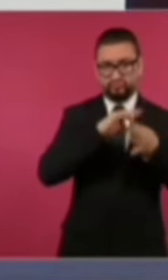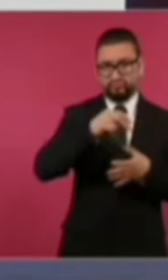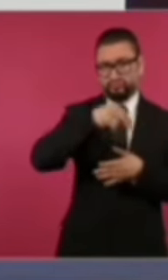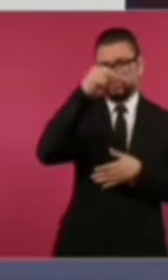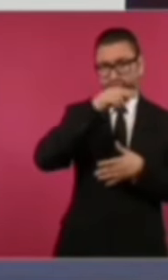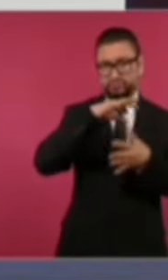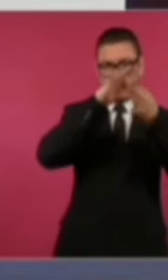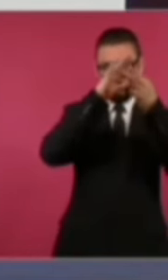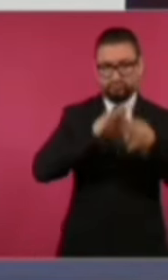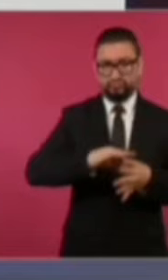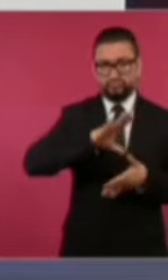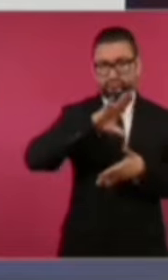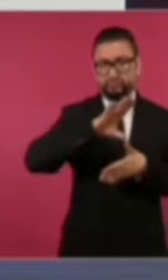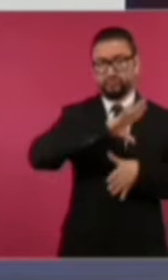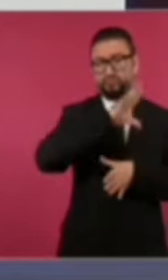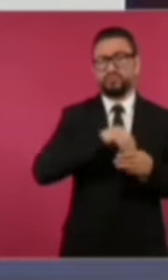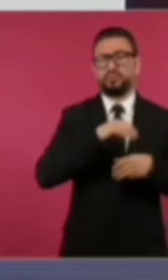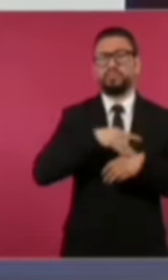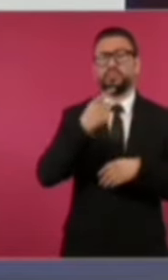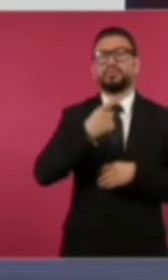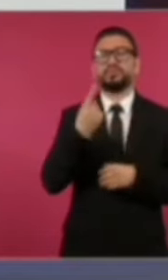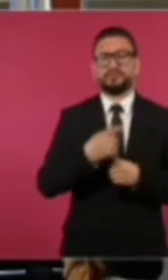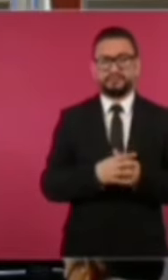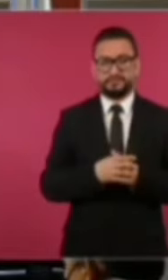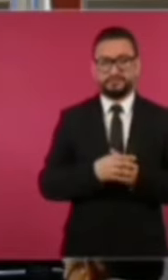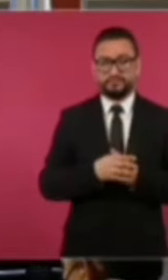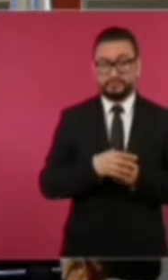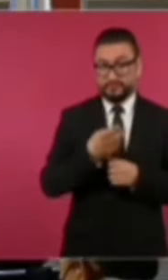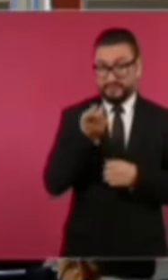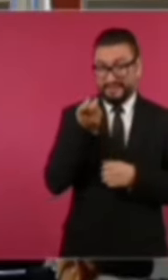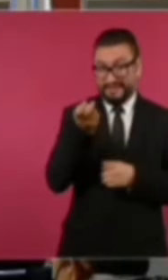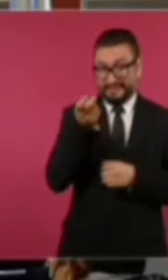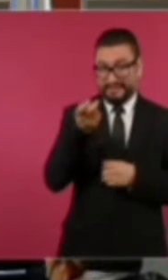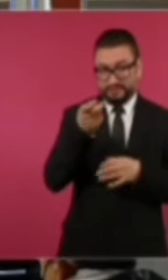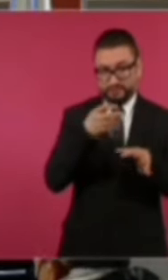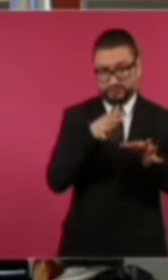América. Porque si esta tendencia